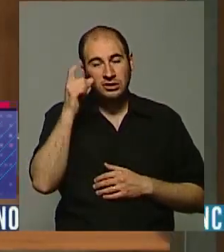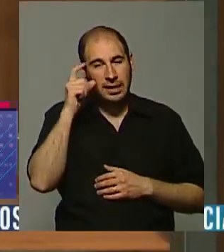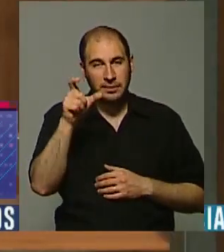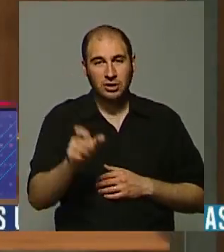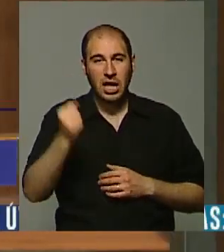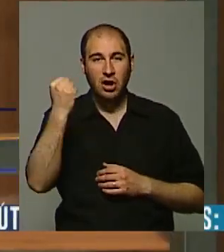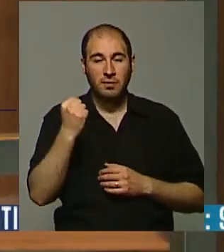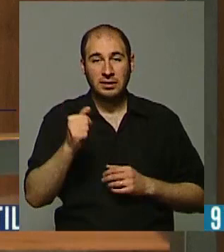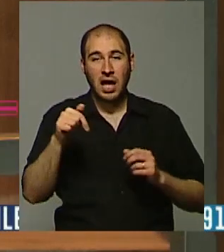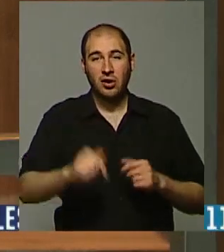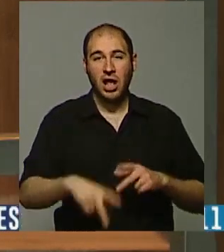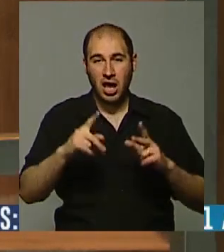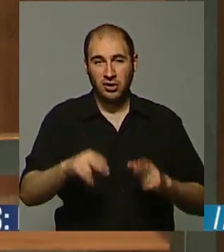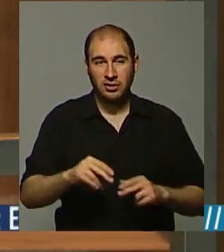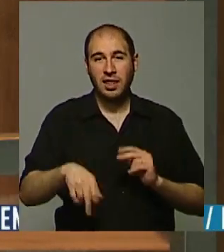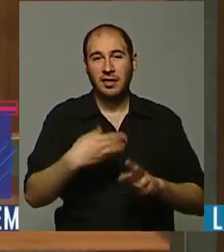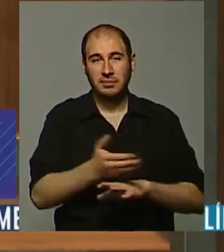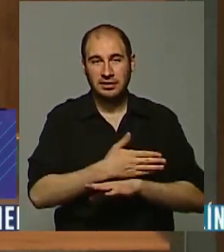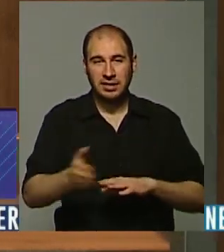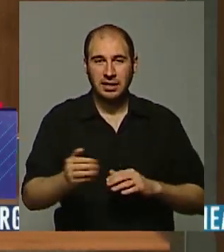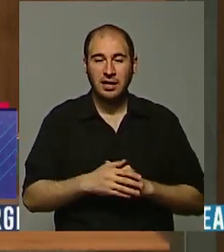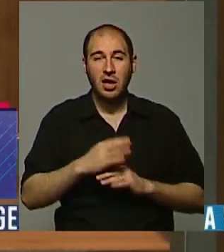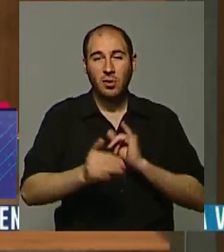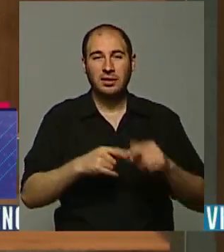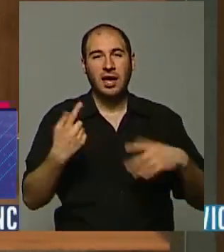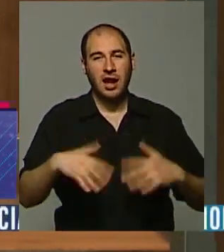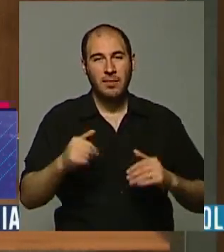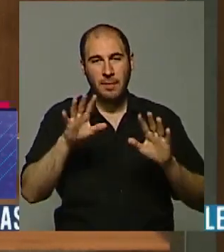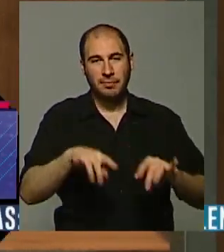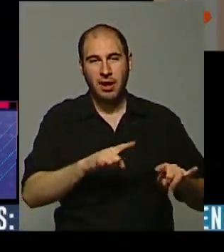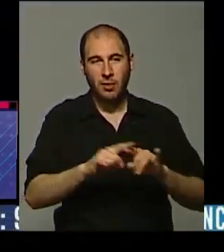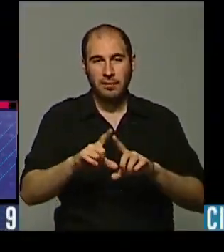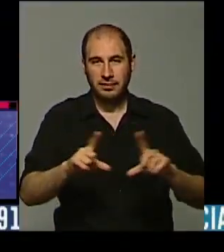economista con nosotros. Nos tenemos que ir a una pausa. Enseguida regresamos. Repasamos rápidamente nuestro